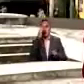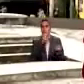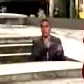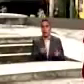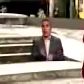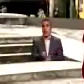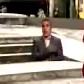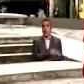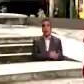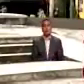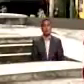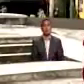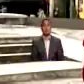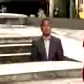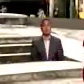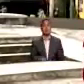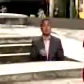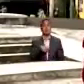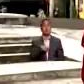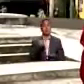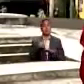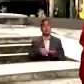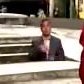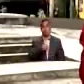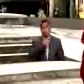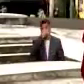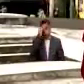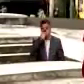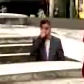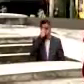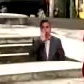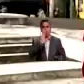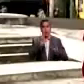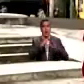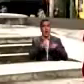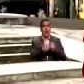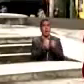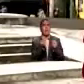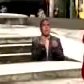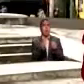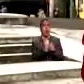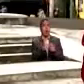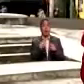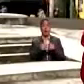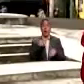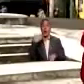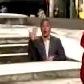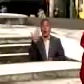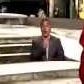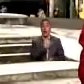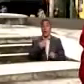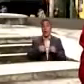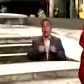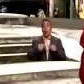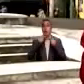en el cantón Rumiñahui hubo una vivienda con daños leves. Sin embargo, en horas de la mañana también el alcalde de Quito, Jorge Yunda, se